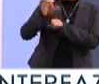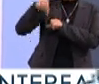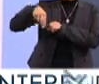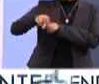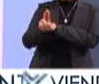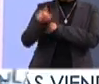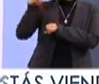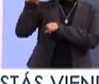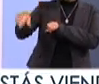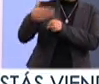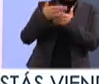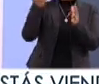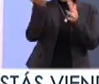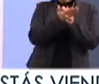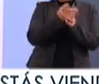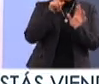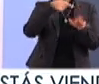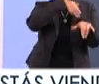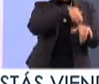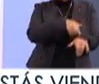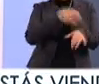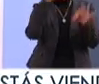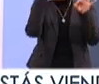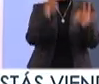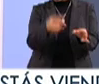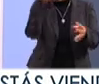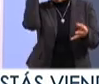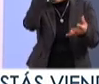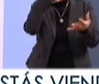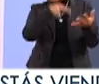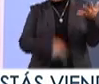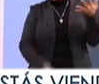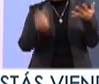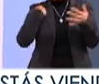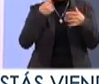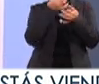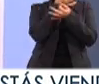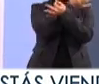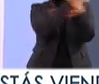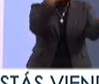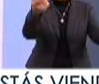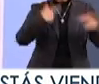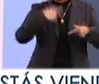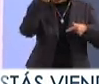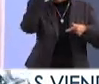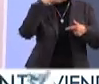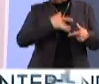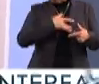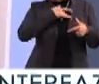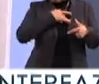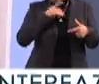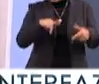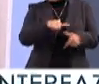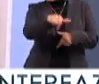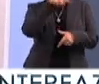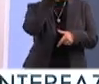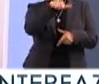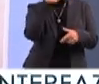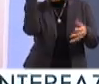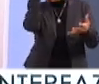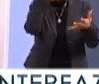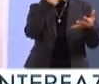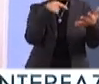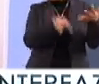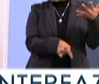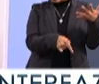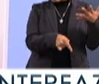Naciones Unidas. En esta etapa se cumplieron cabalmente los objetivos de concientizar a la gente sobre los 17 objetivos,